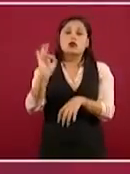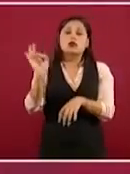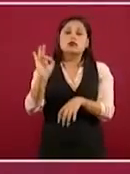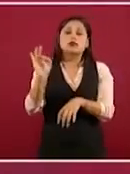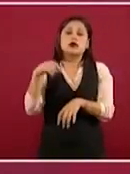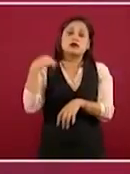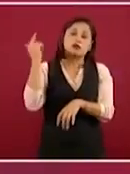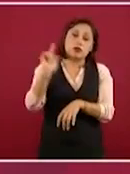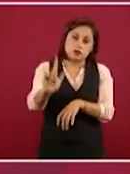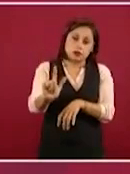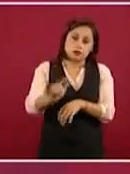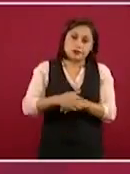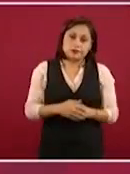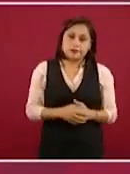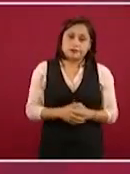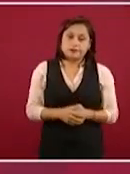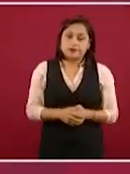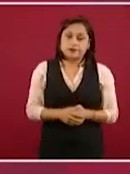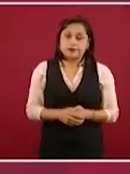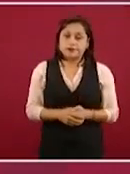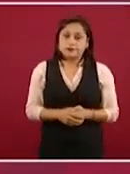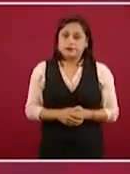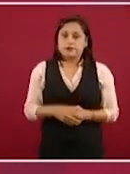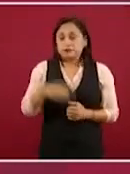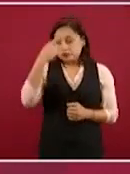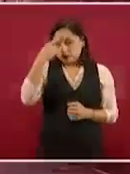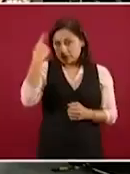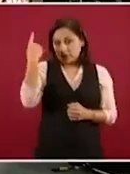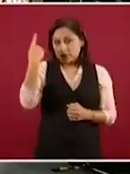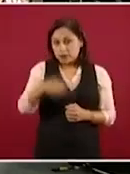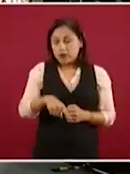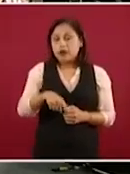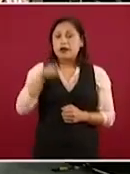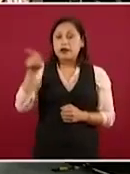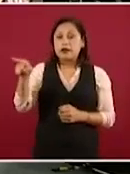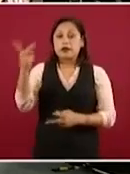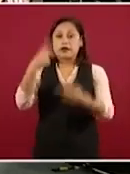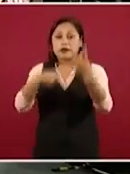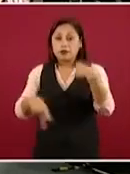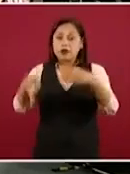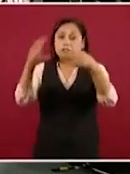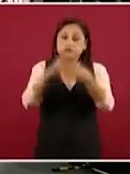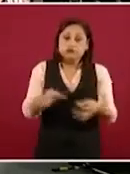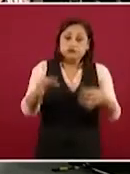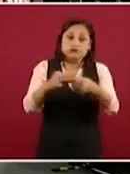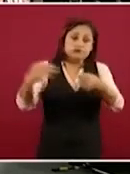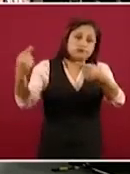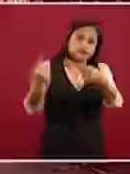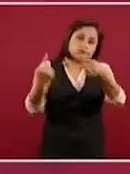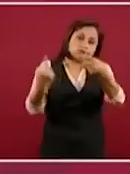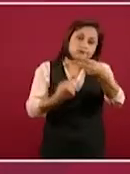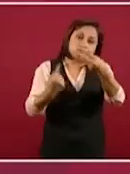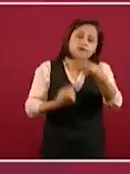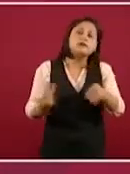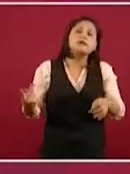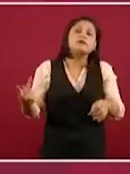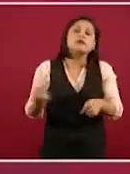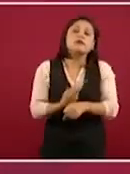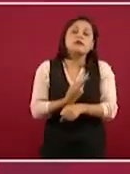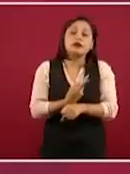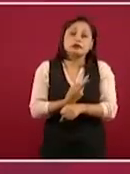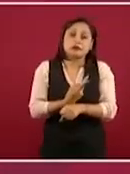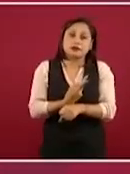la próxima semana, para que les informe sobre todo lo que tiene que ver con